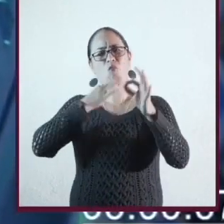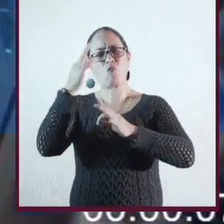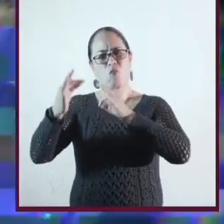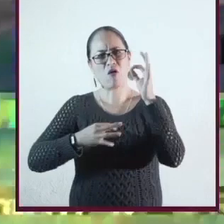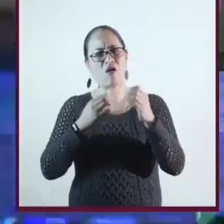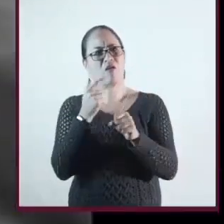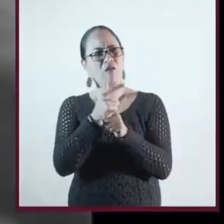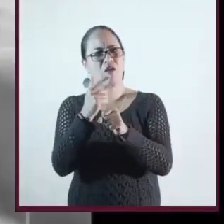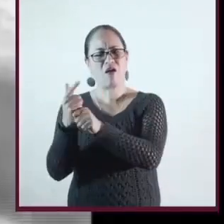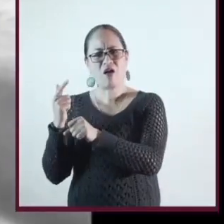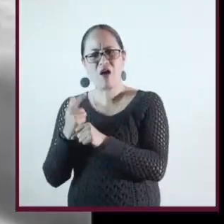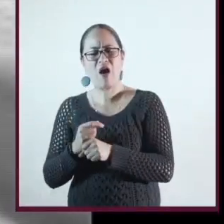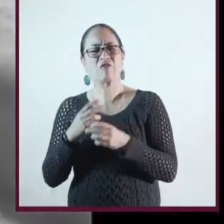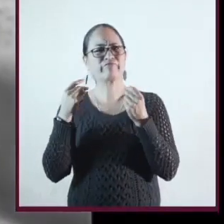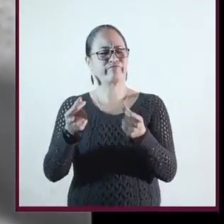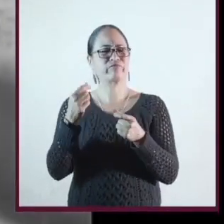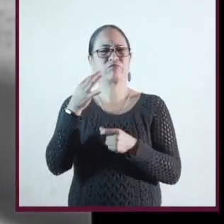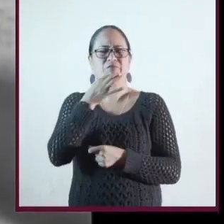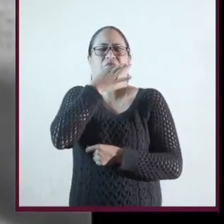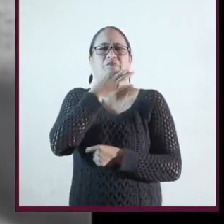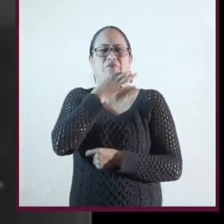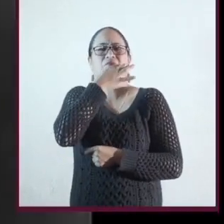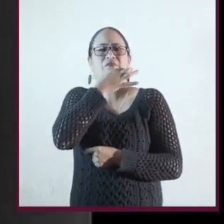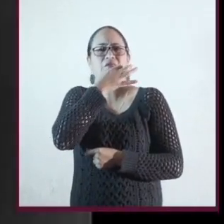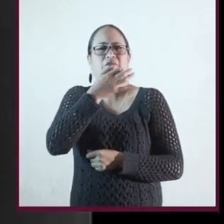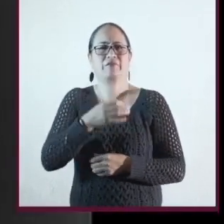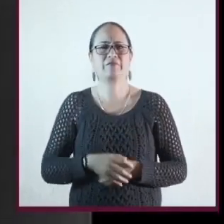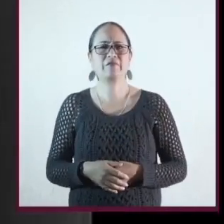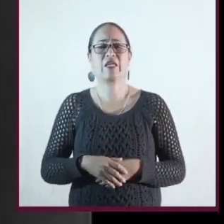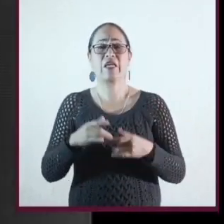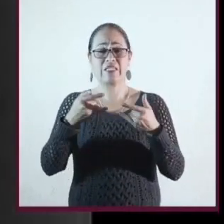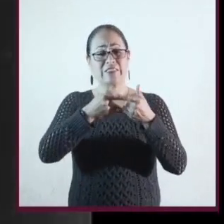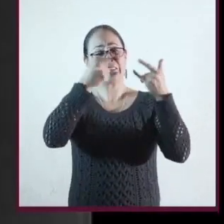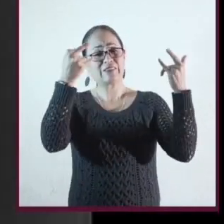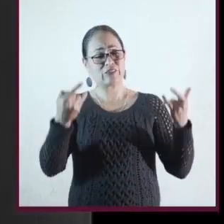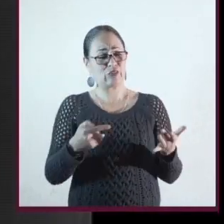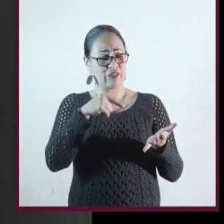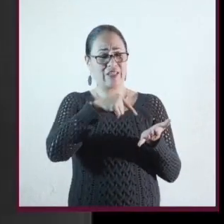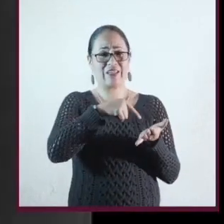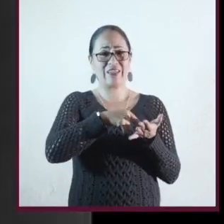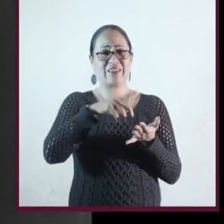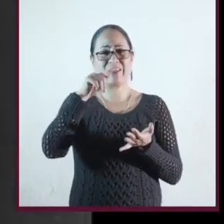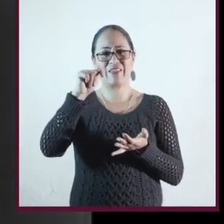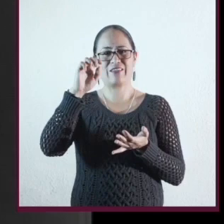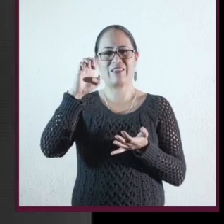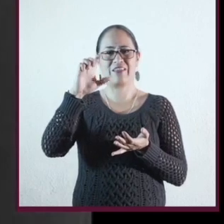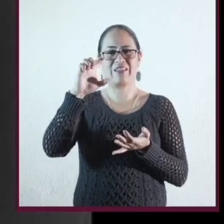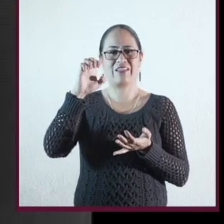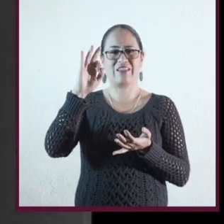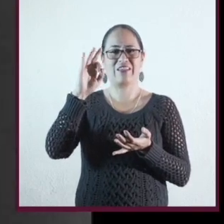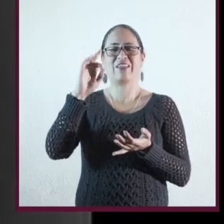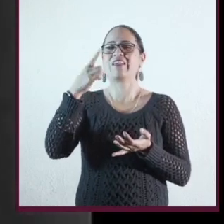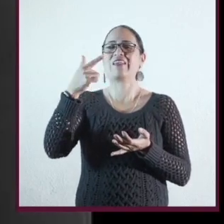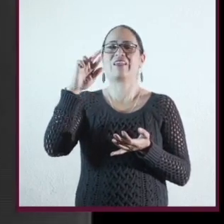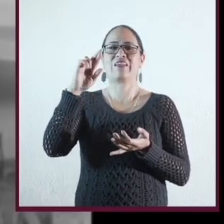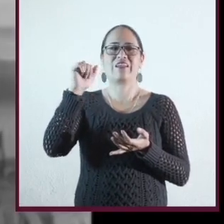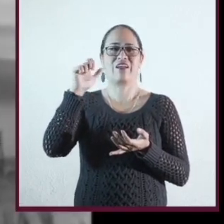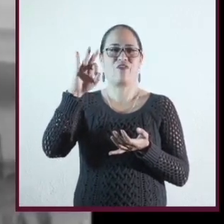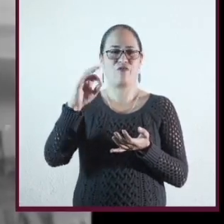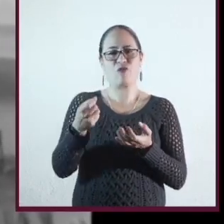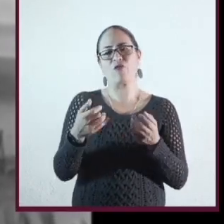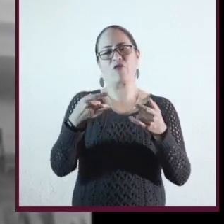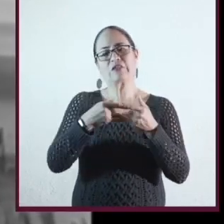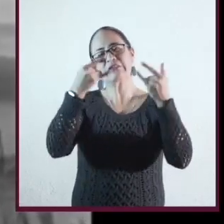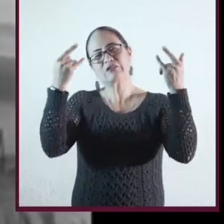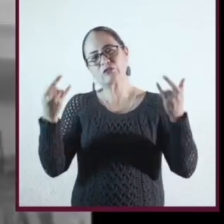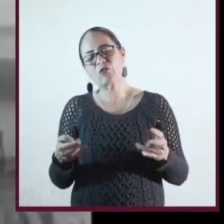de segundos. La historia del telégrafo y su visionaria red de cableado es un ejemplo de cómo los medios de comunicación